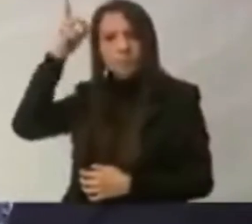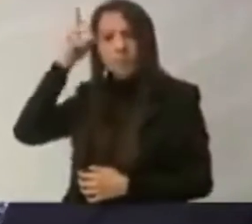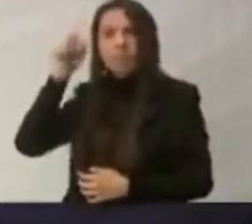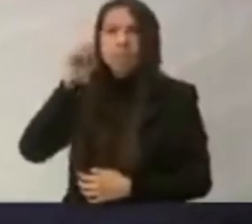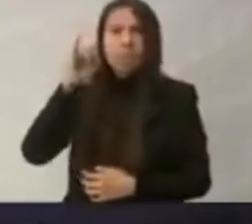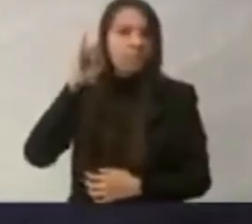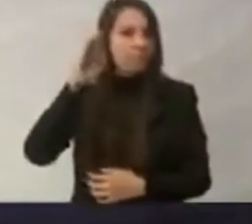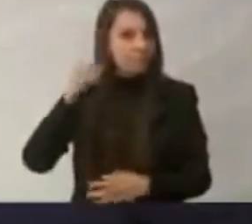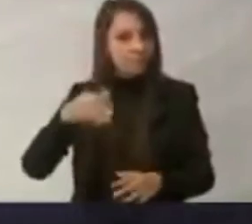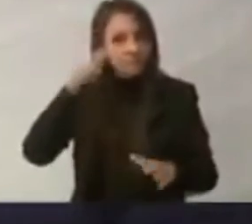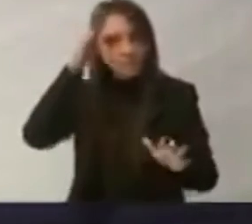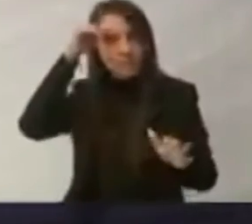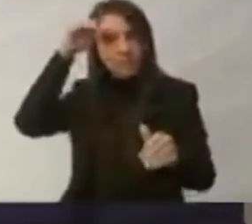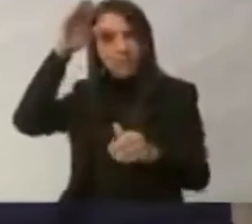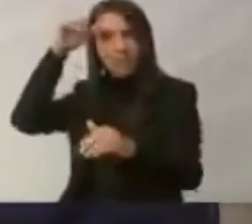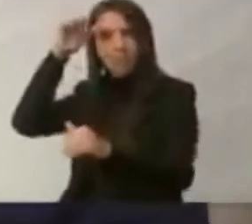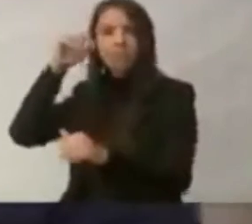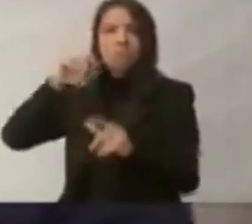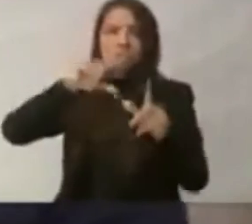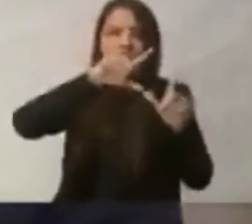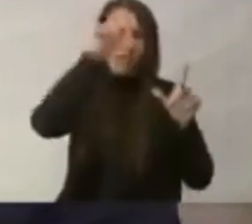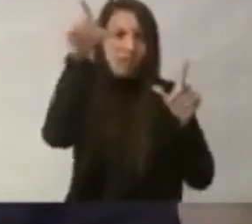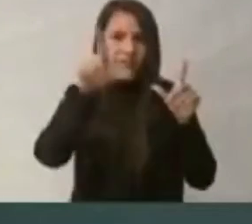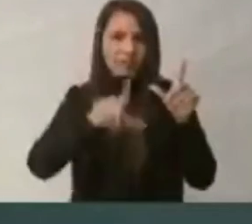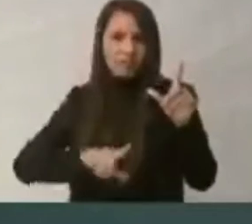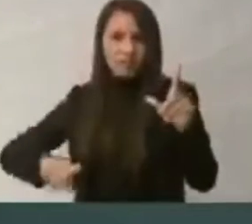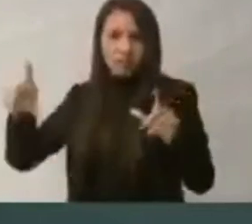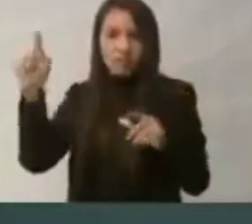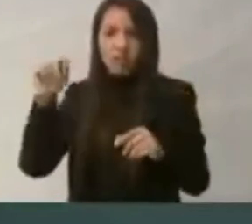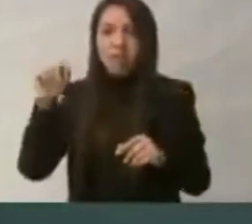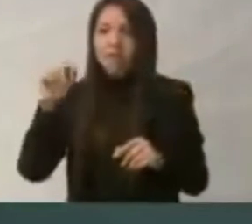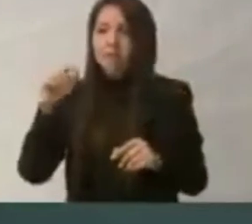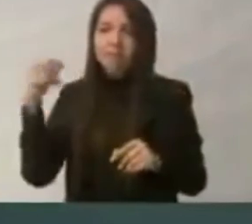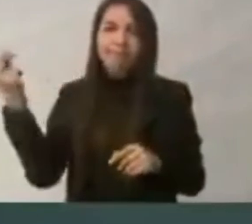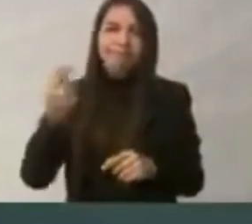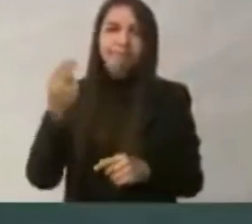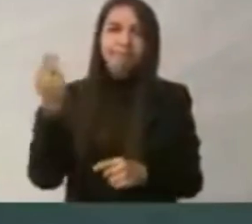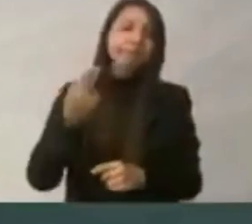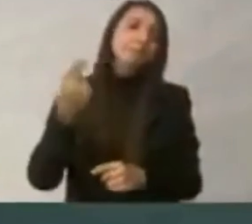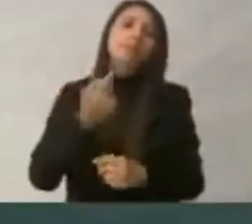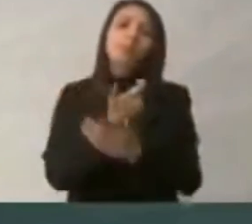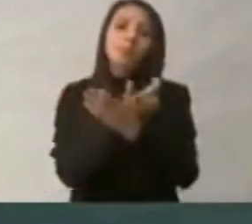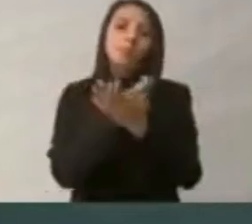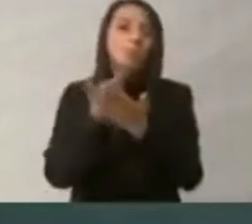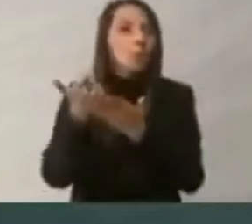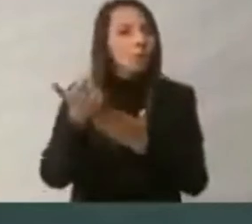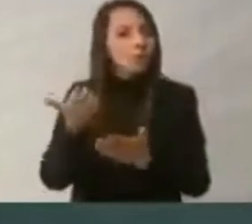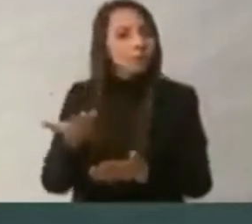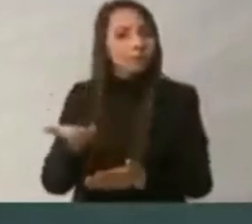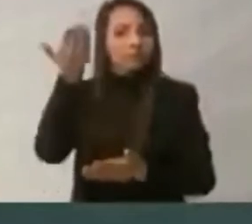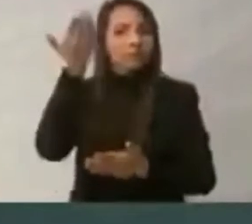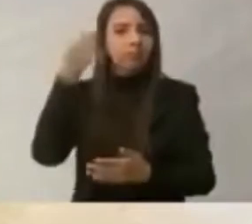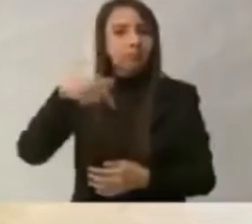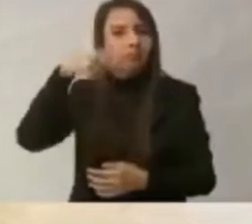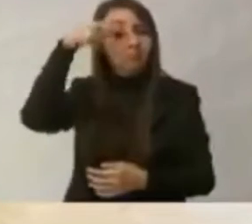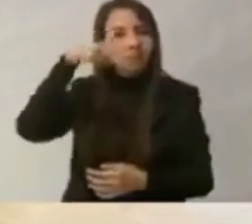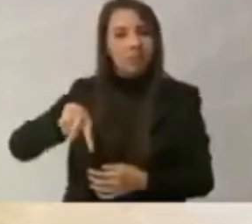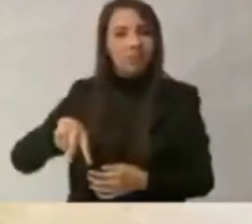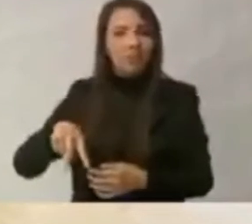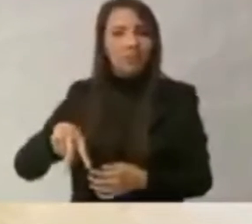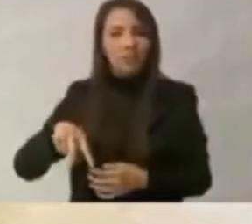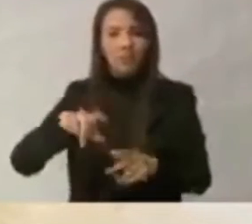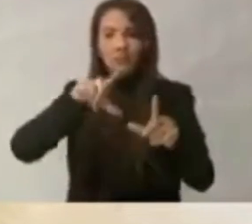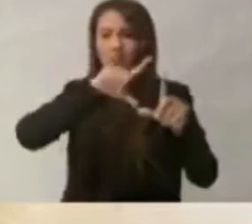caso por los empresarios de todo el país, de que debían de aumentar los salarios en México. A